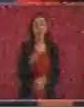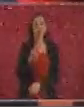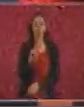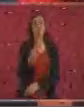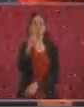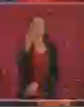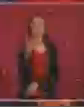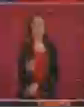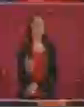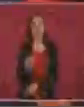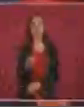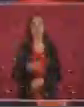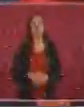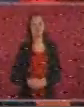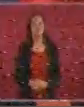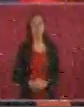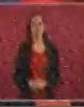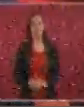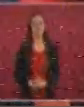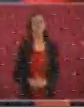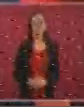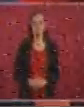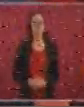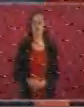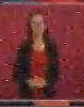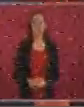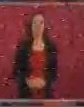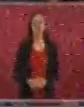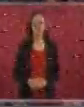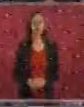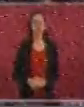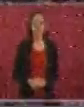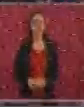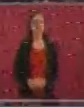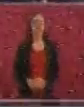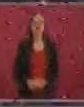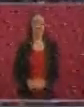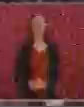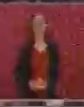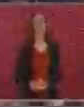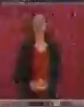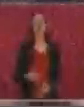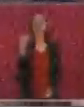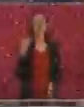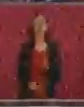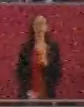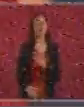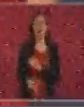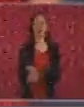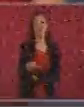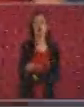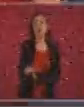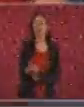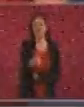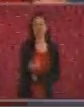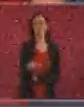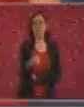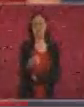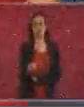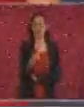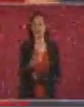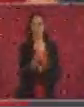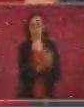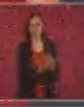de ir a las mesas de votación. Hay que ver bien cómo se van a